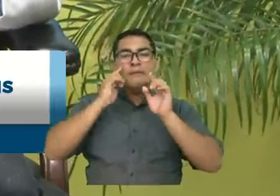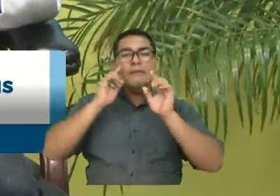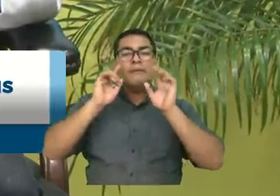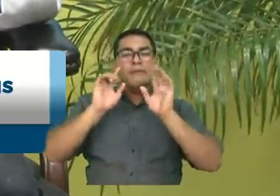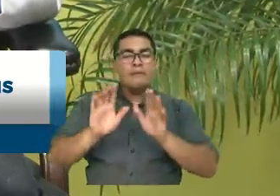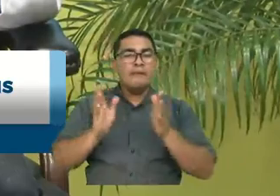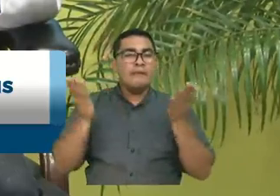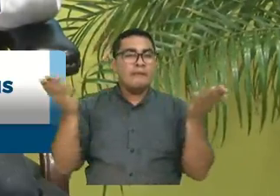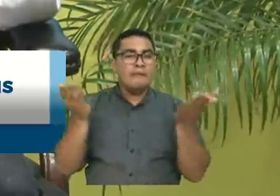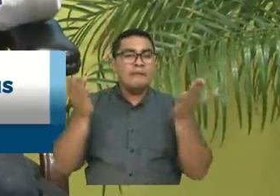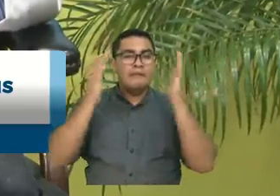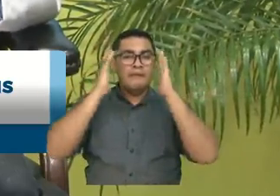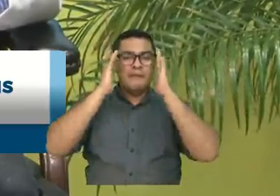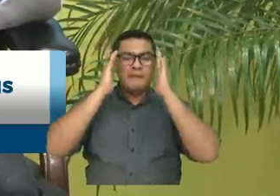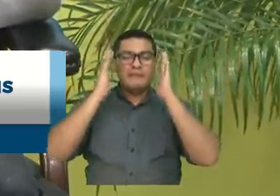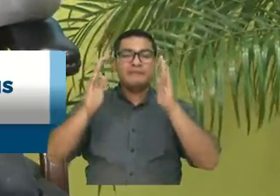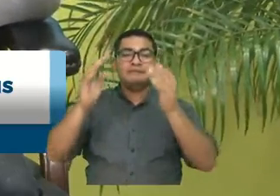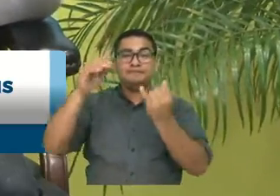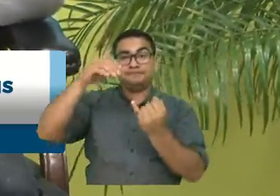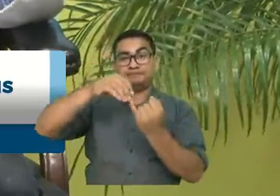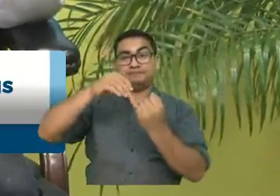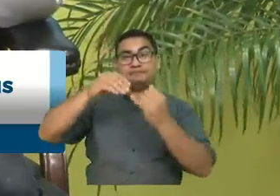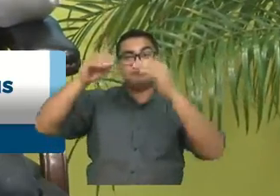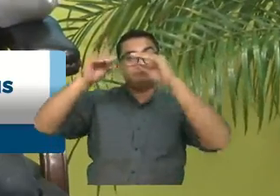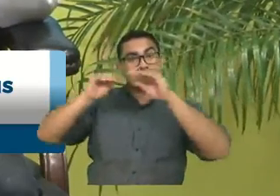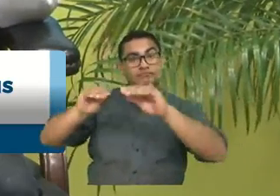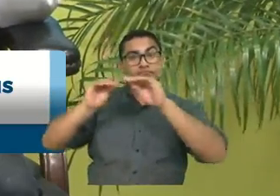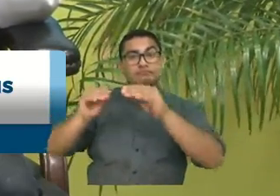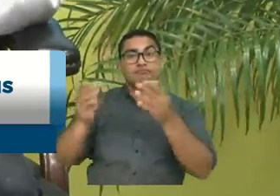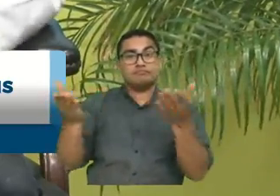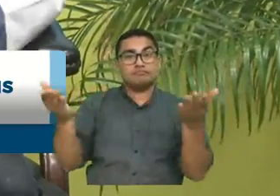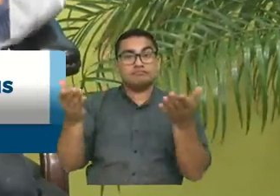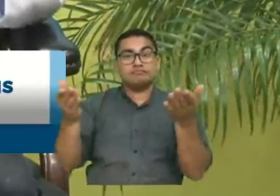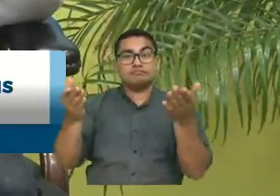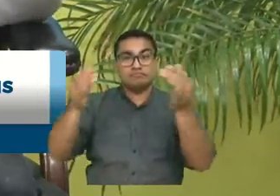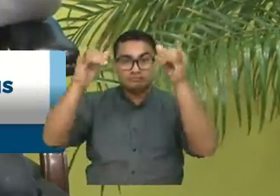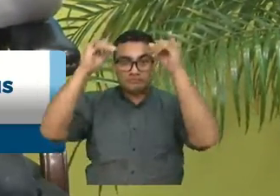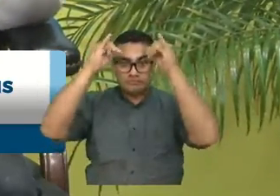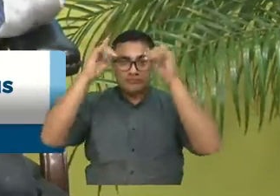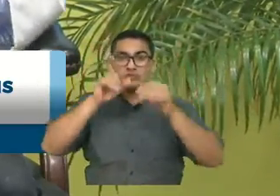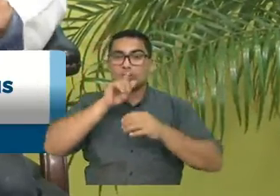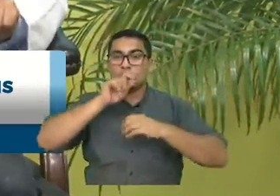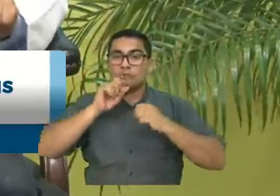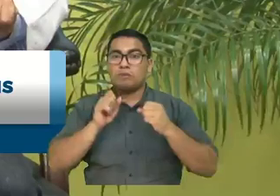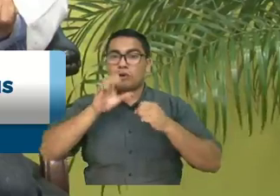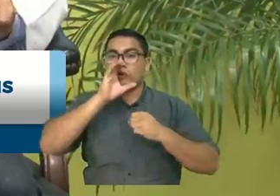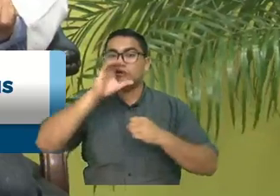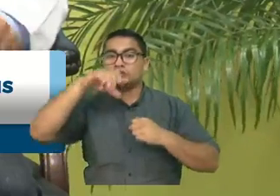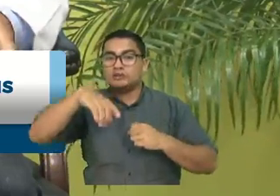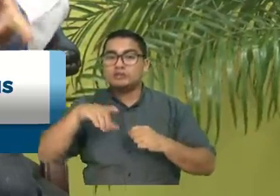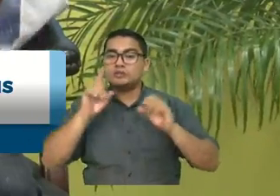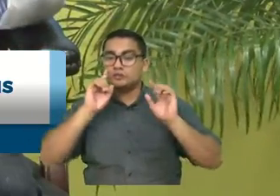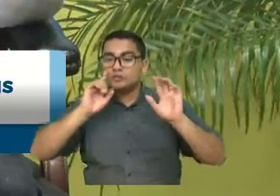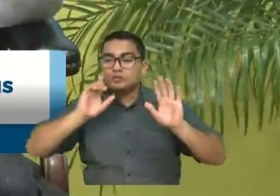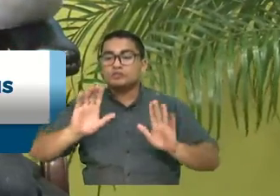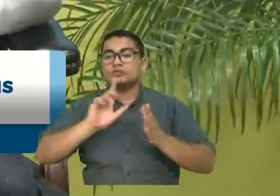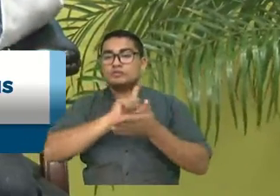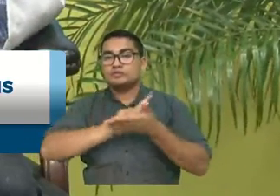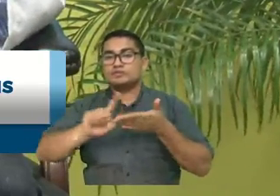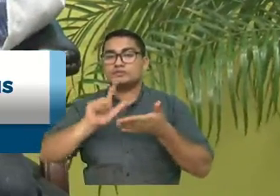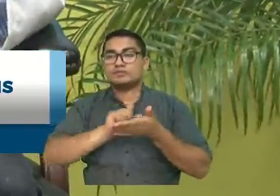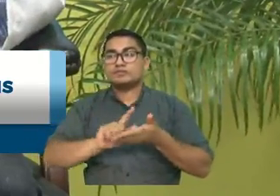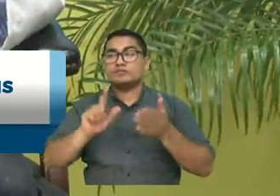Ya se les capacita cómo se deben de manejar estos animalitos, que debemos de usar los medios de protección y evitar